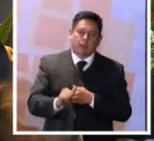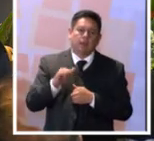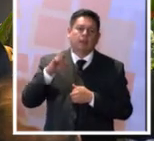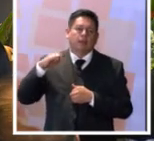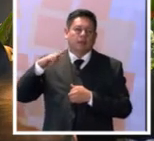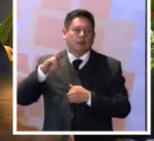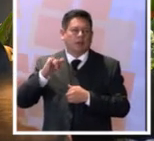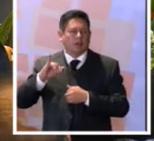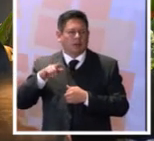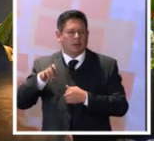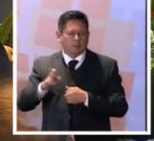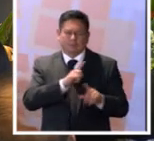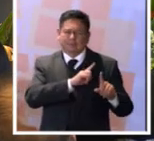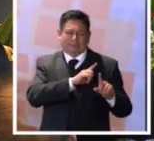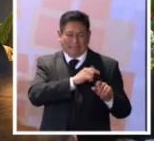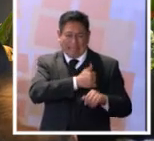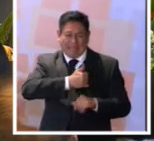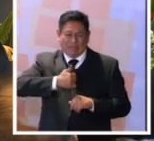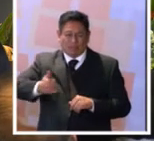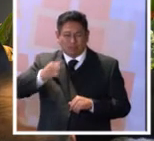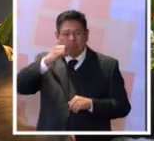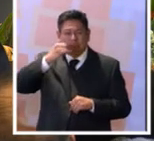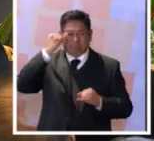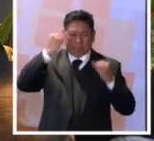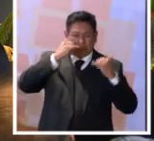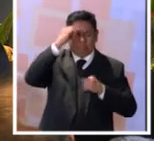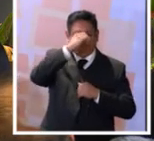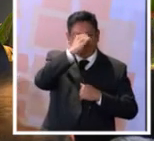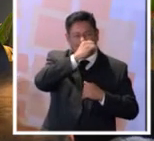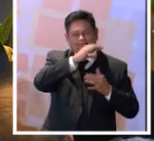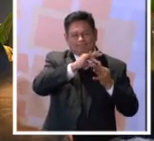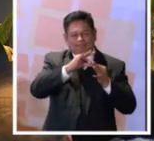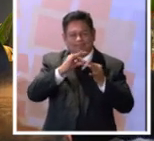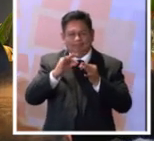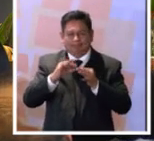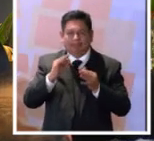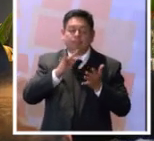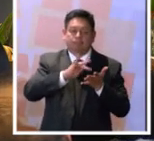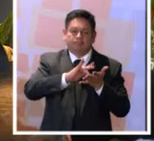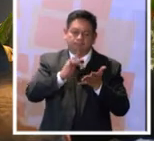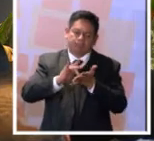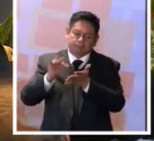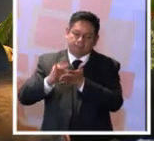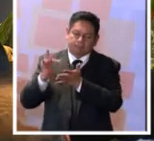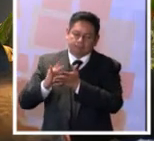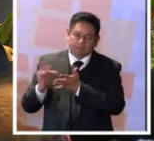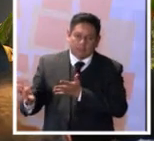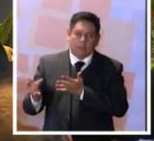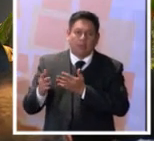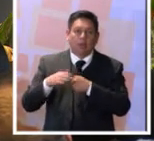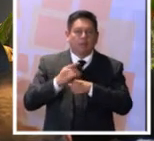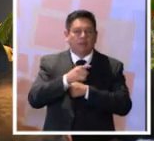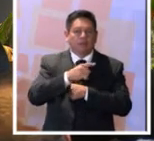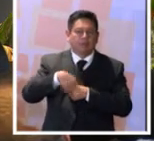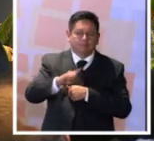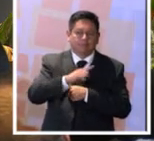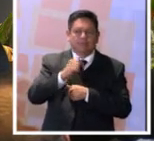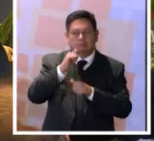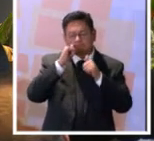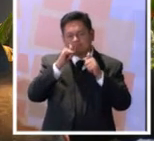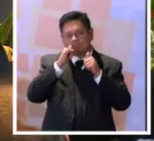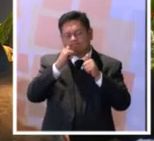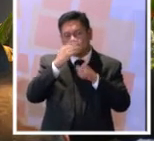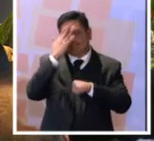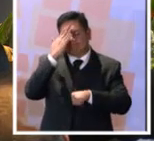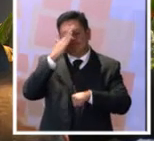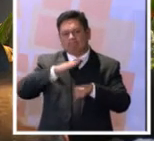tan ricas que seguramente dejarán en todos nosotros y en nuestros magistrados y participantes